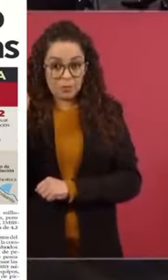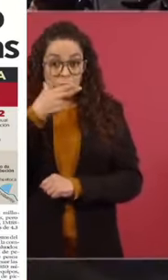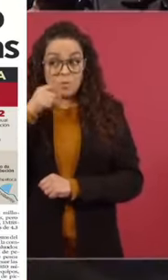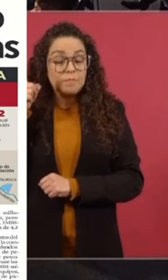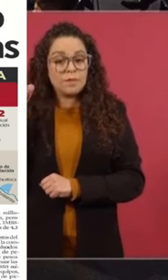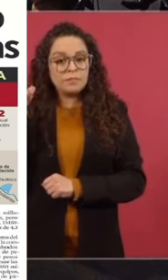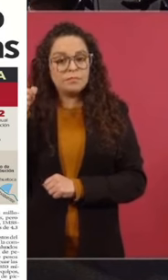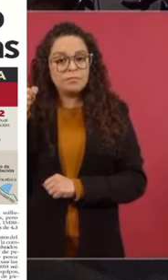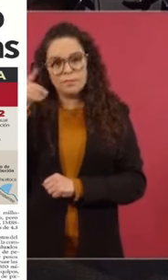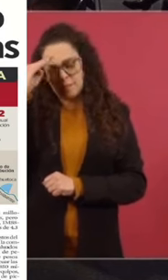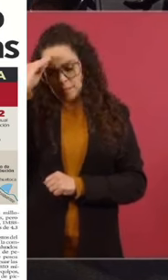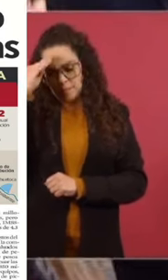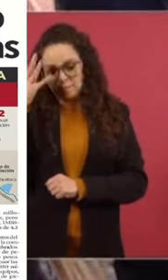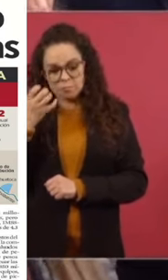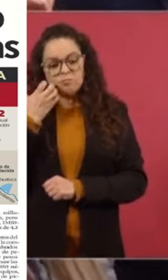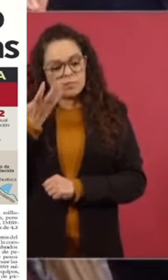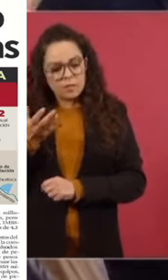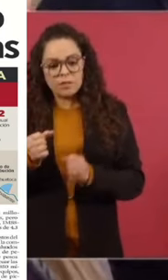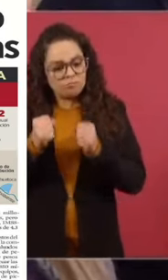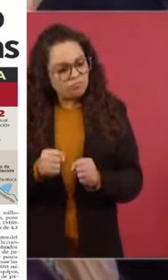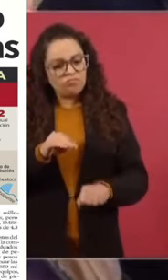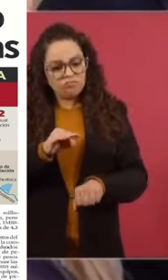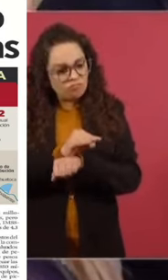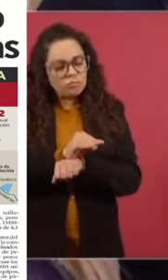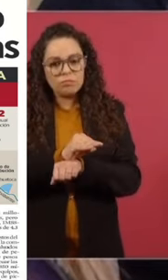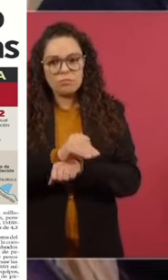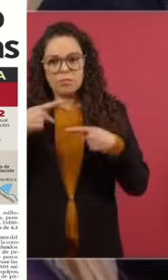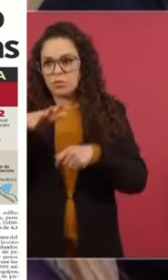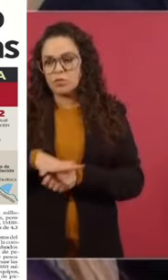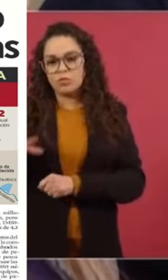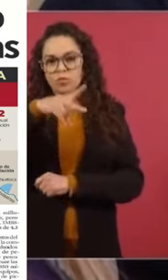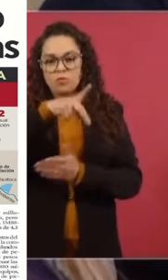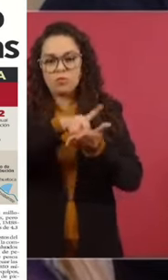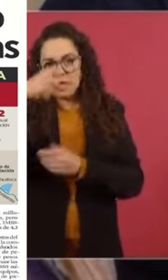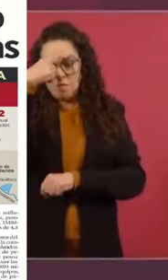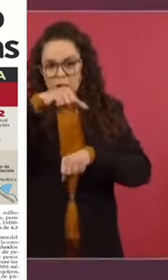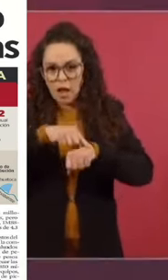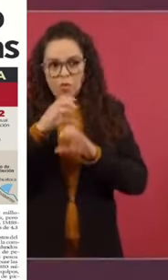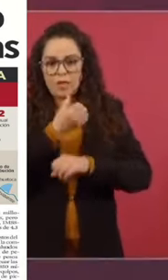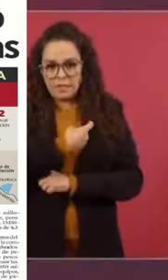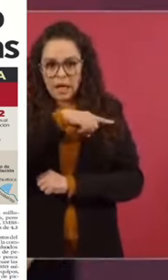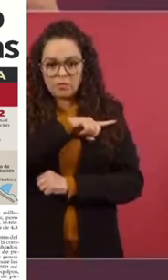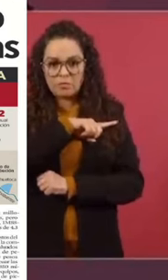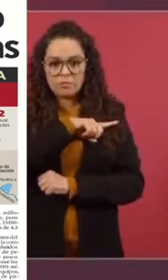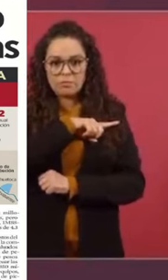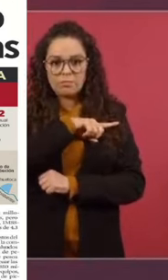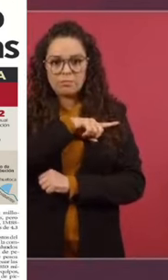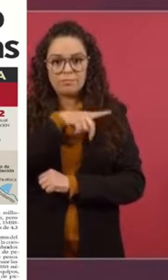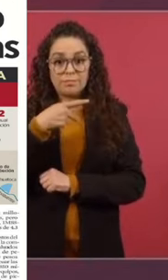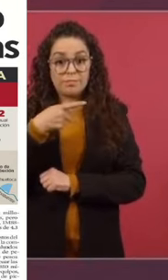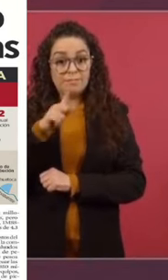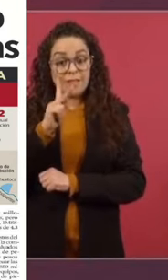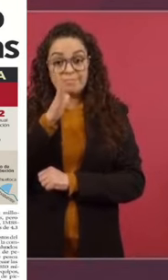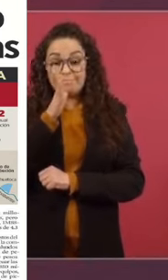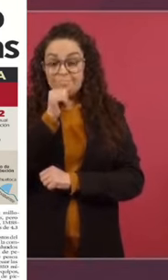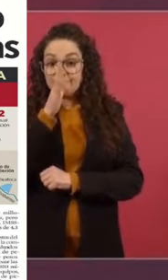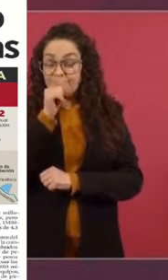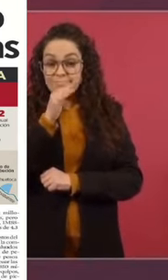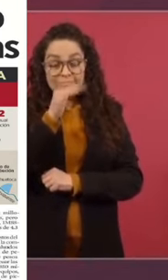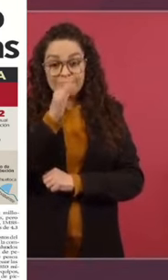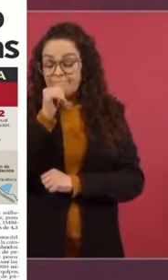garantizar el derecho a la salud en Estados Unidos. No pudo, por la fuerza, por el